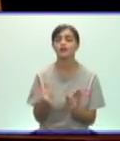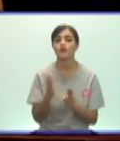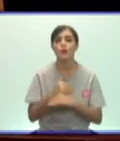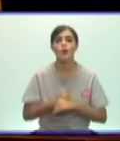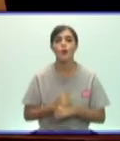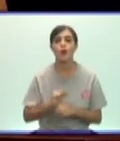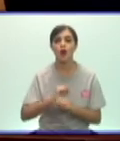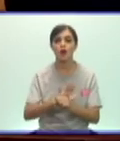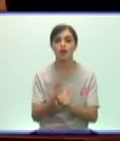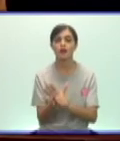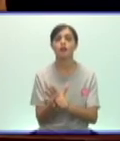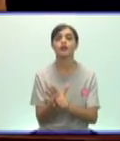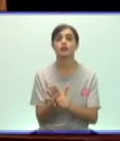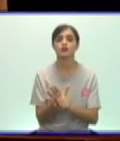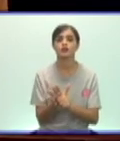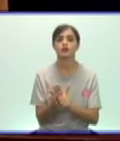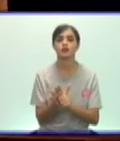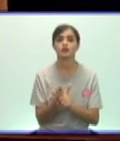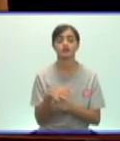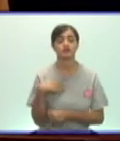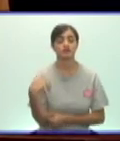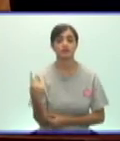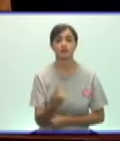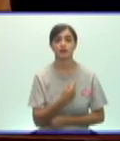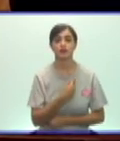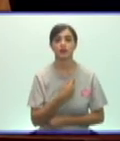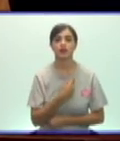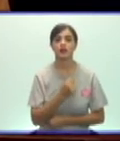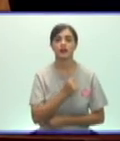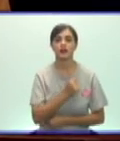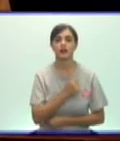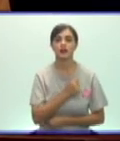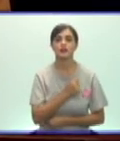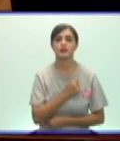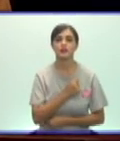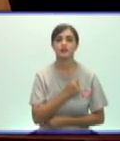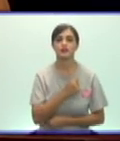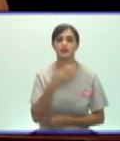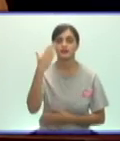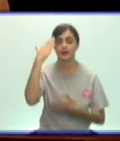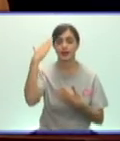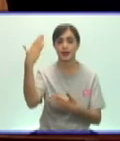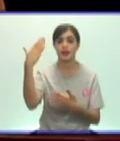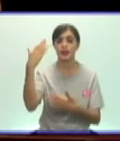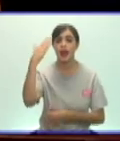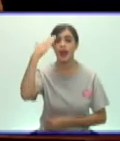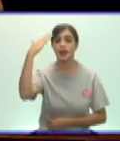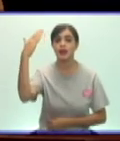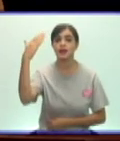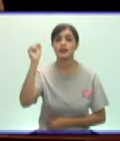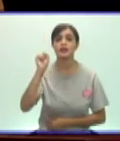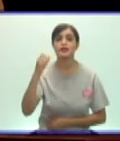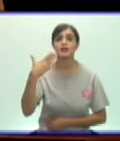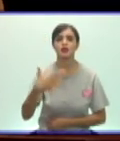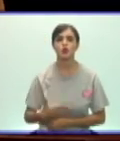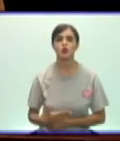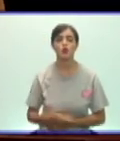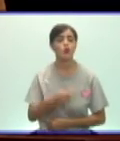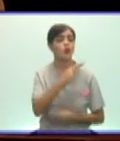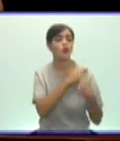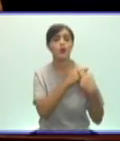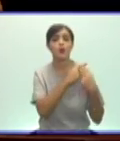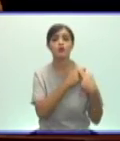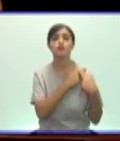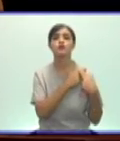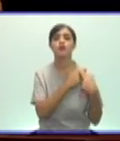no escapa de esa realidad. Nosotros debemos premiar el esfuerzo del personal de la salud, bueno, siendo responsable